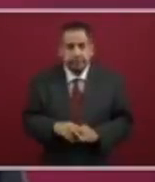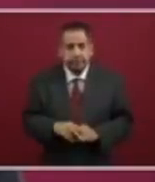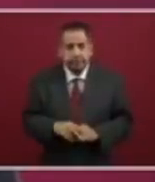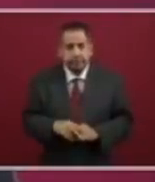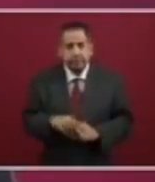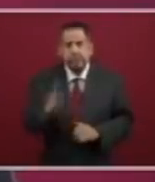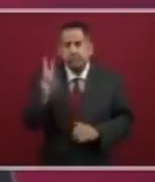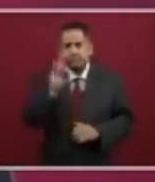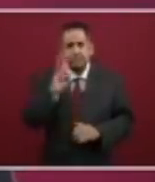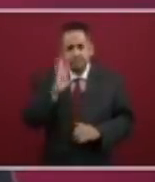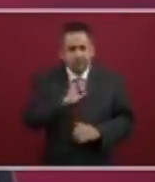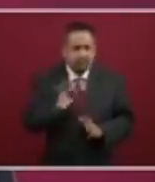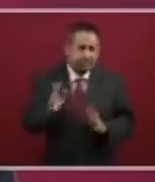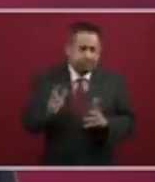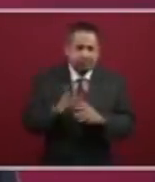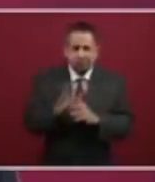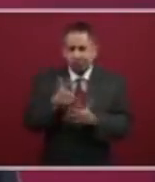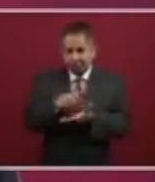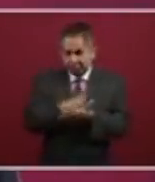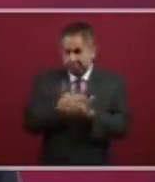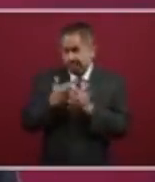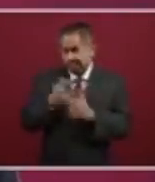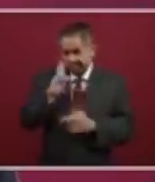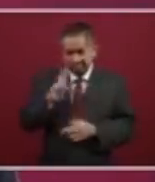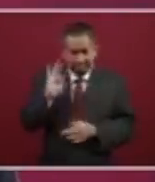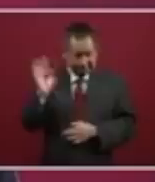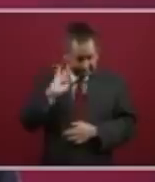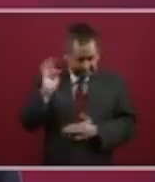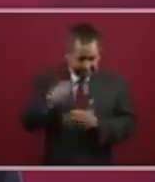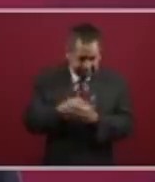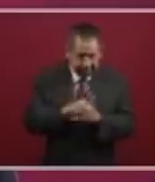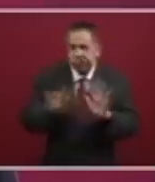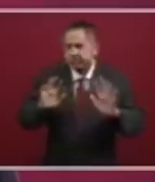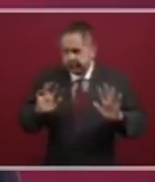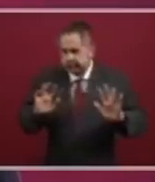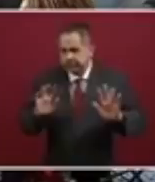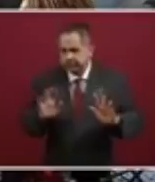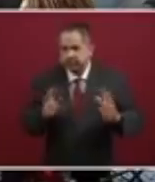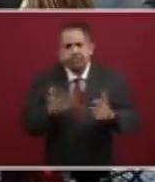hasta podemos ahorrar, pero